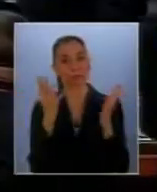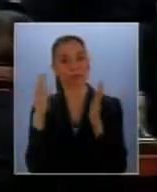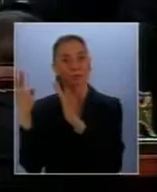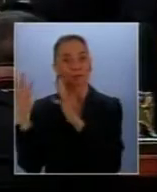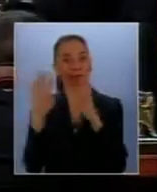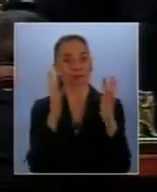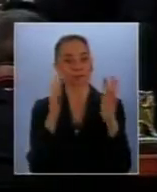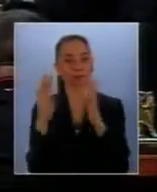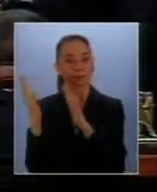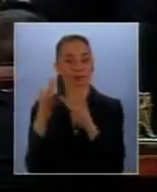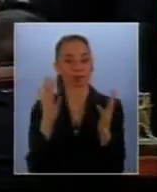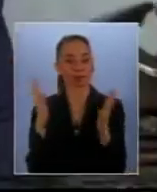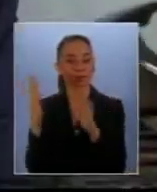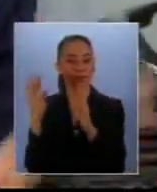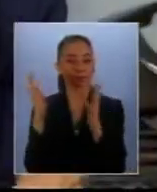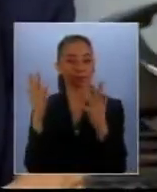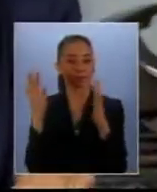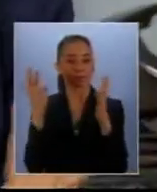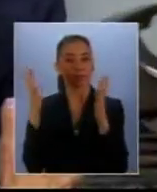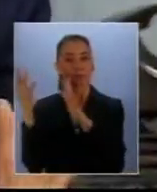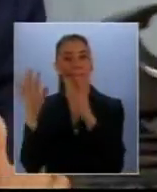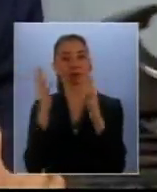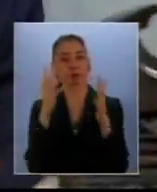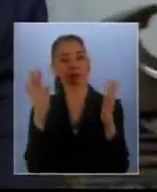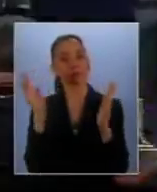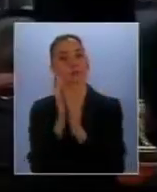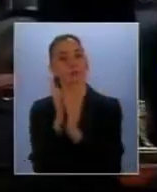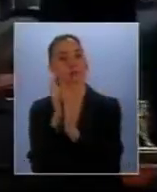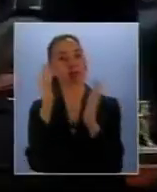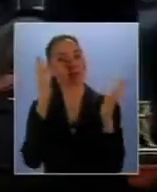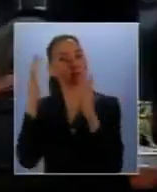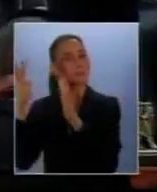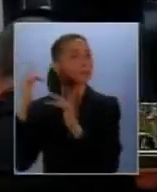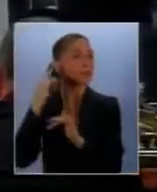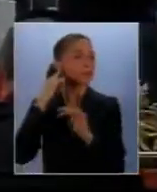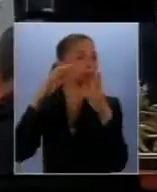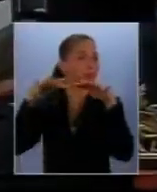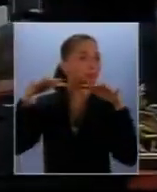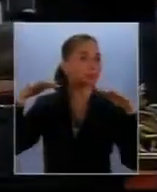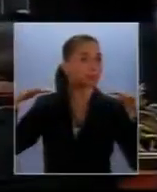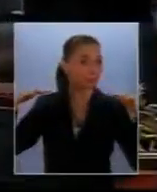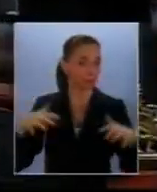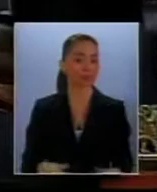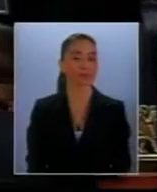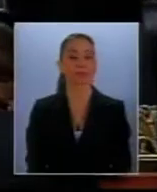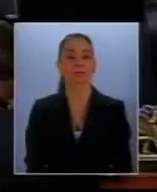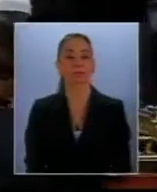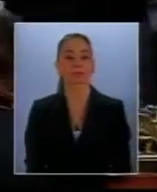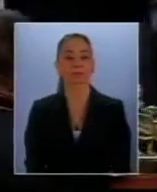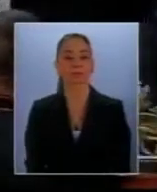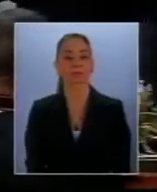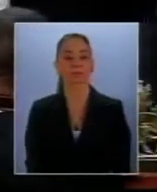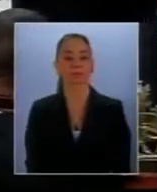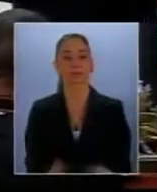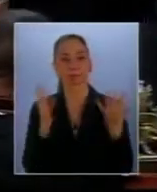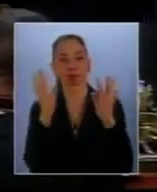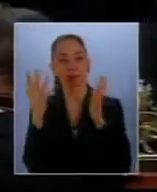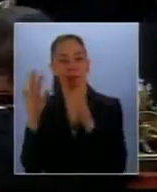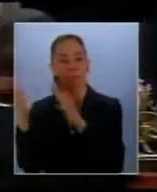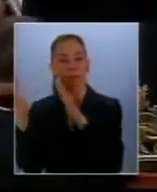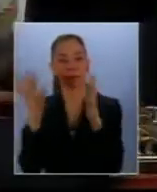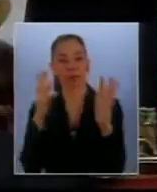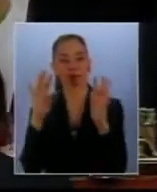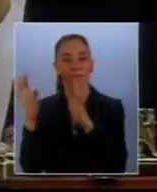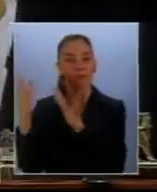el príncipe de Asturias, entre otros vicepresidentes y ministros. Se espera también la presencia de 1.600 invitados de